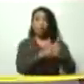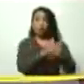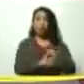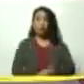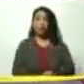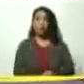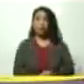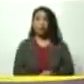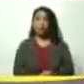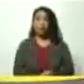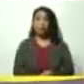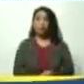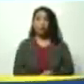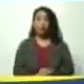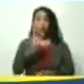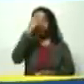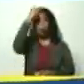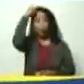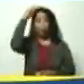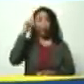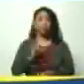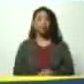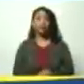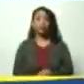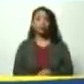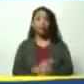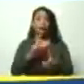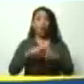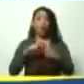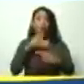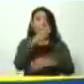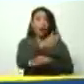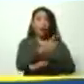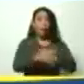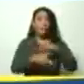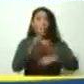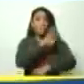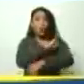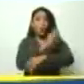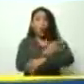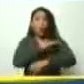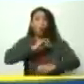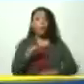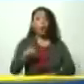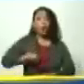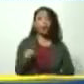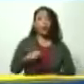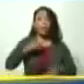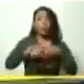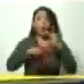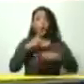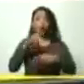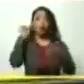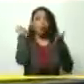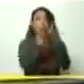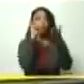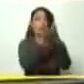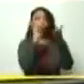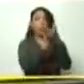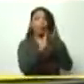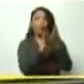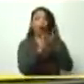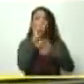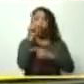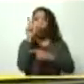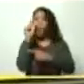padrino y entonces iba la policía política para entonces la DICIT y tocaba a un